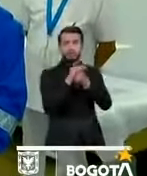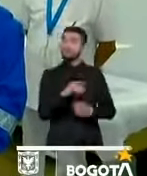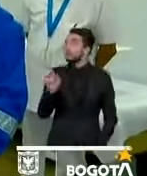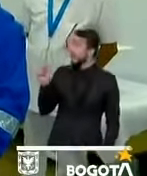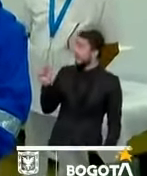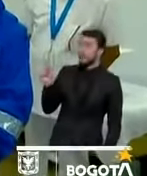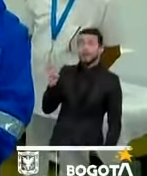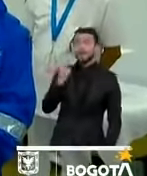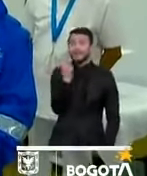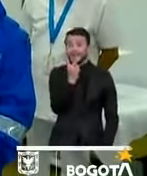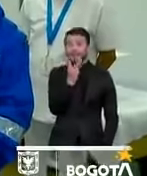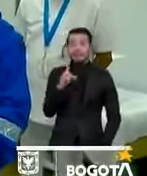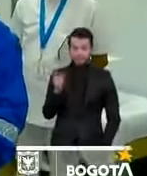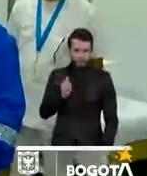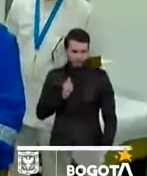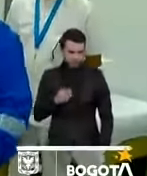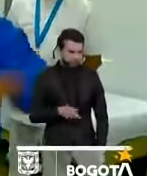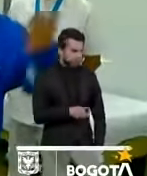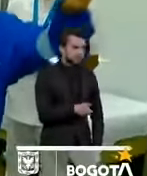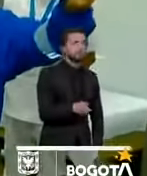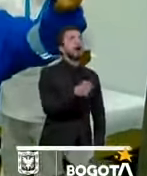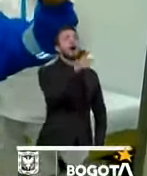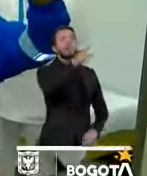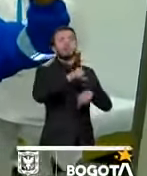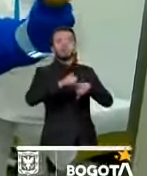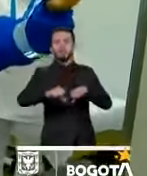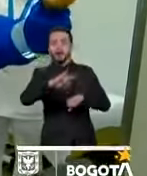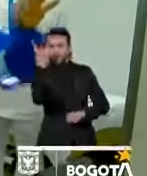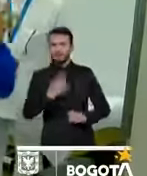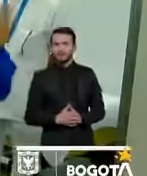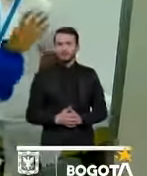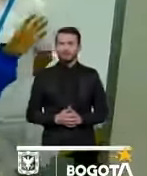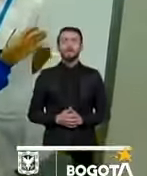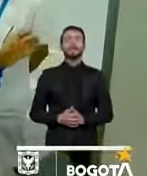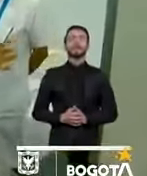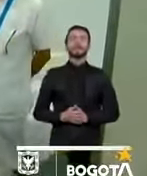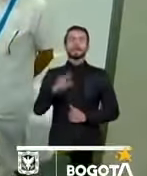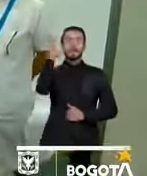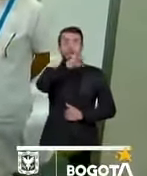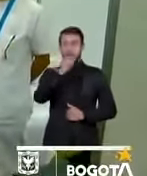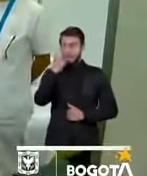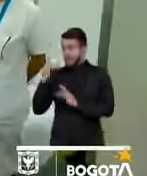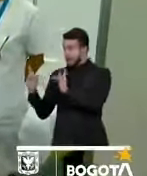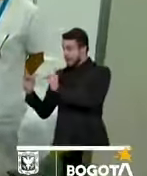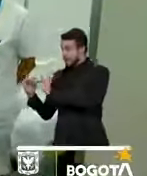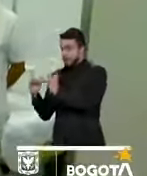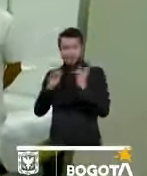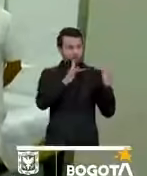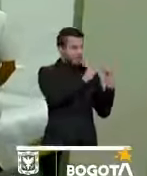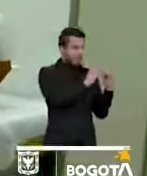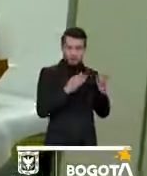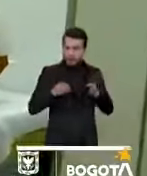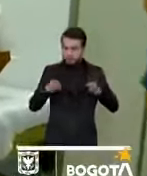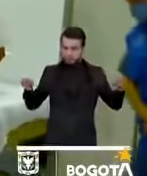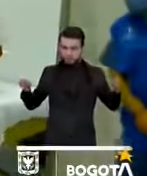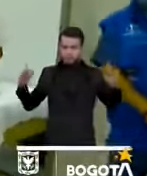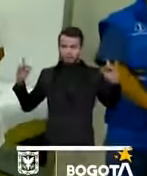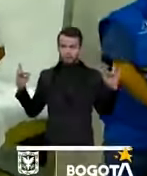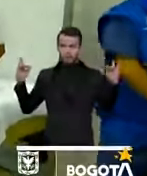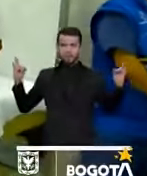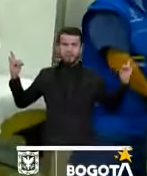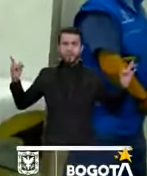procedimientos. Okay. Además, al lado y lado hay camas y en la mitad está como el área de trabajo del personal.